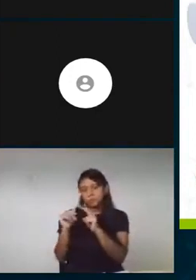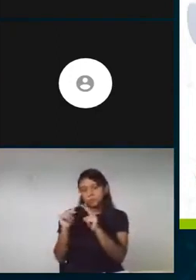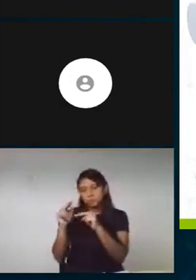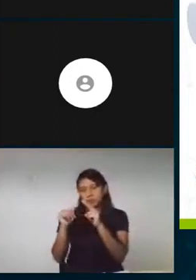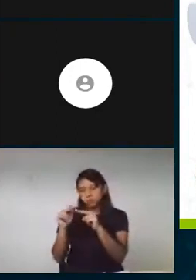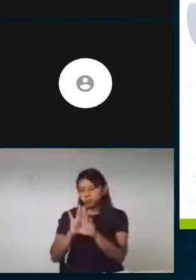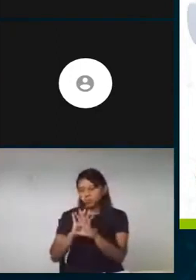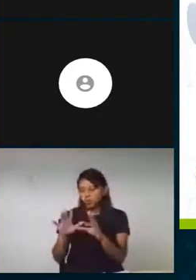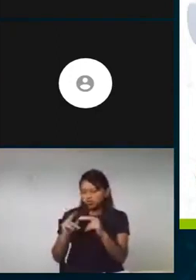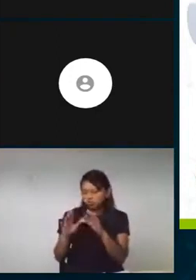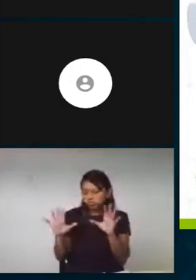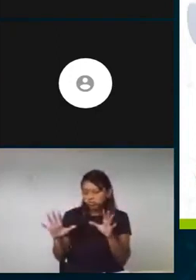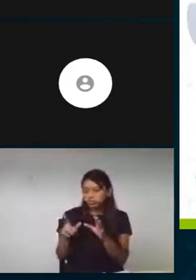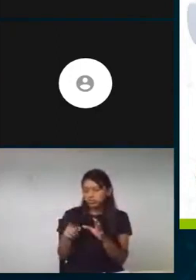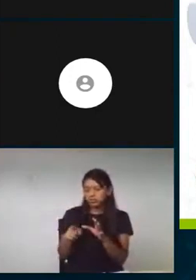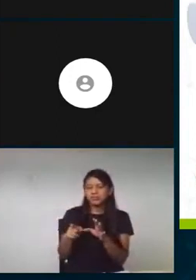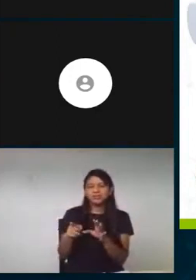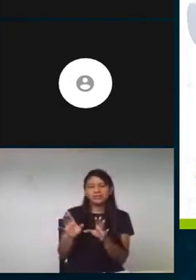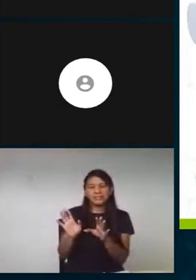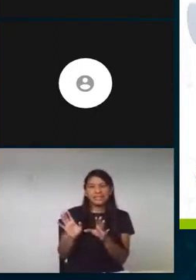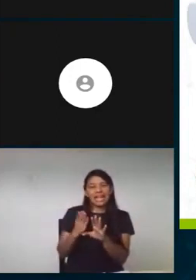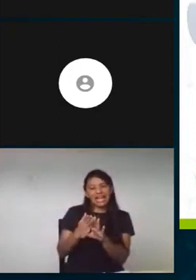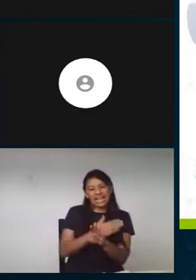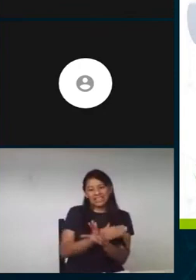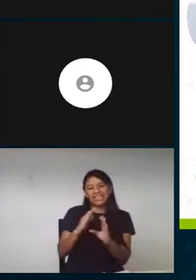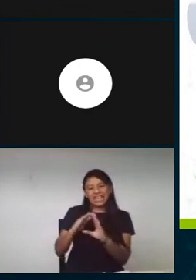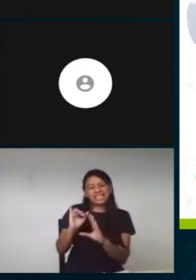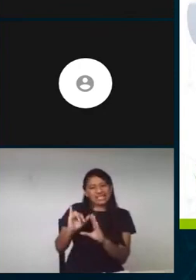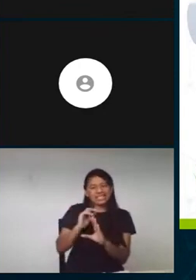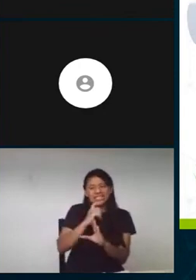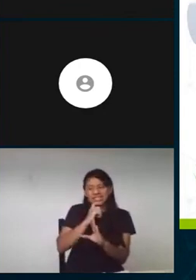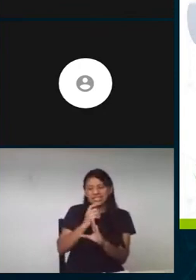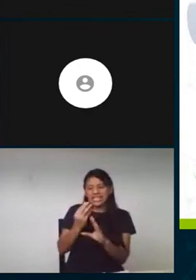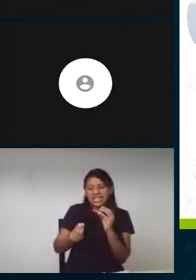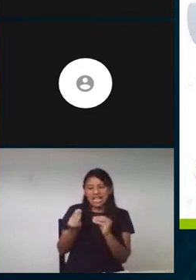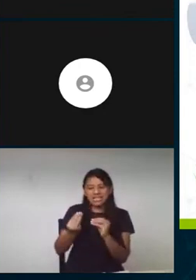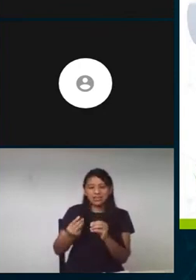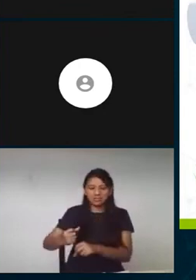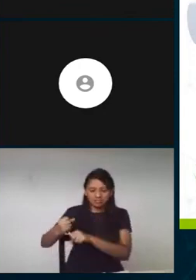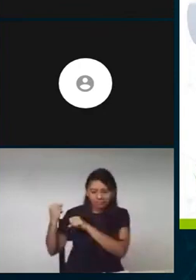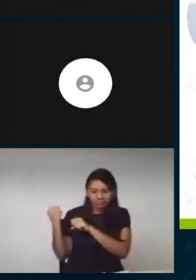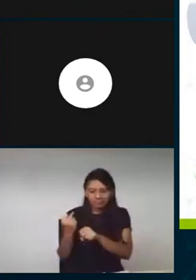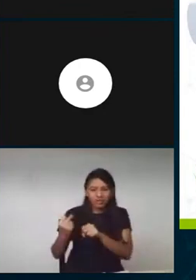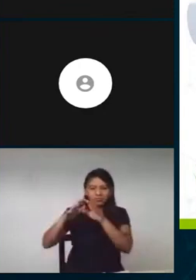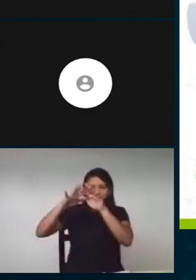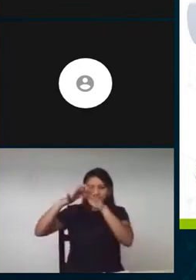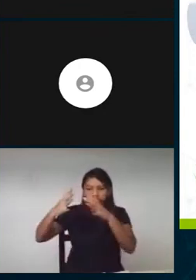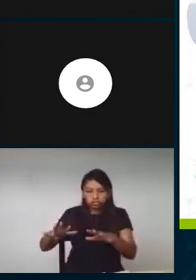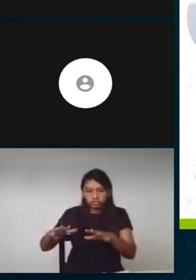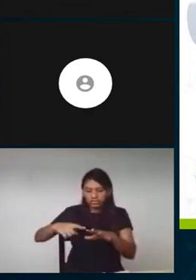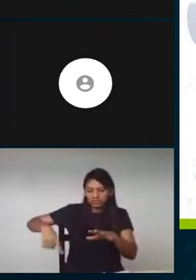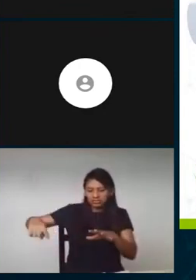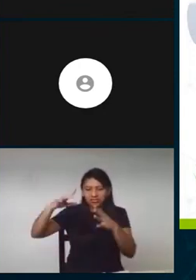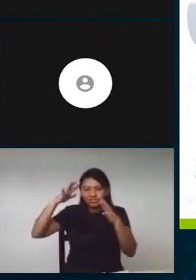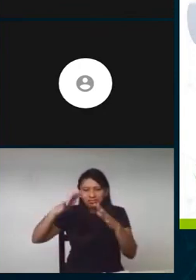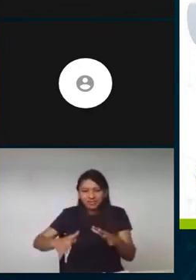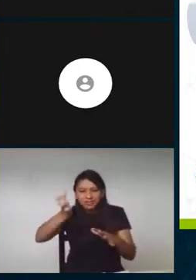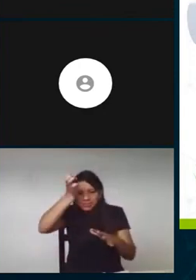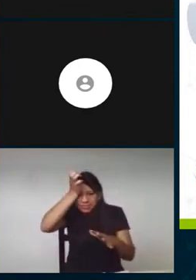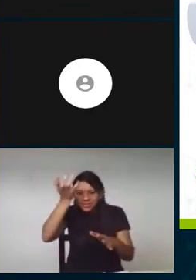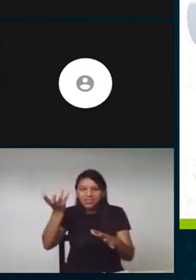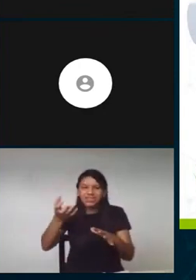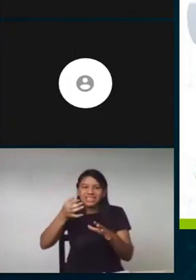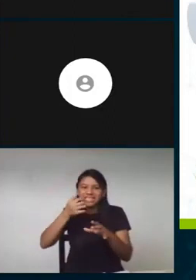¿cierto? Adicional, pues al tener basura regada por toda parte, genera enfermedades